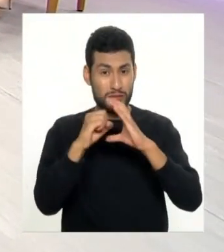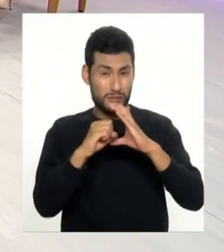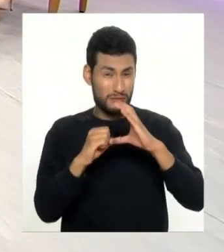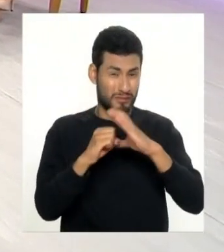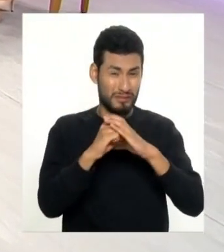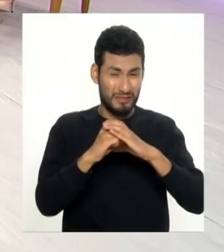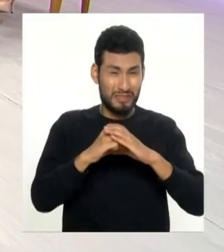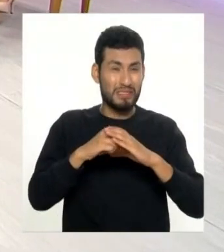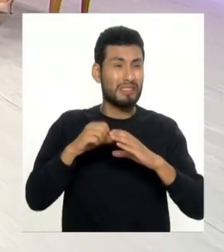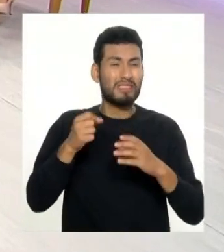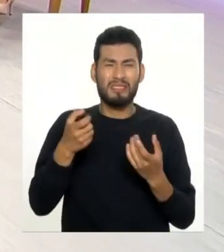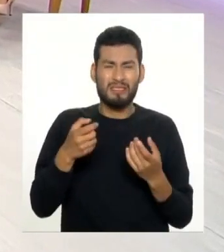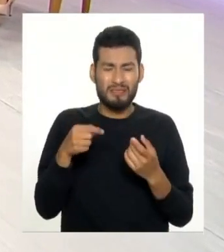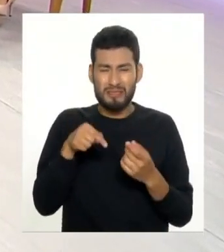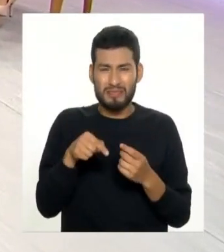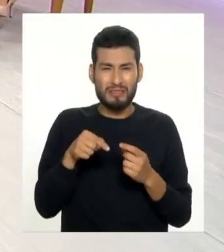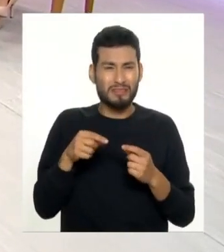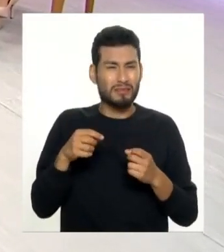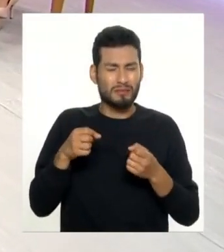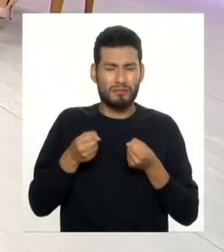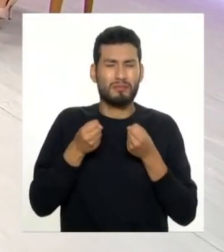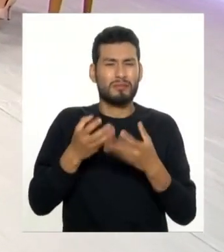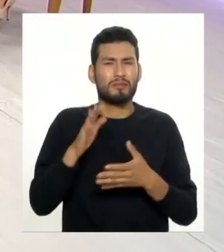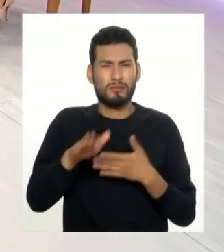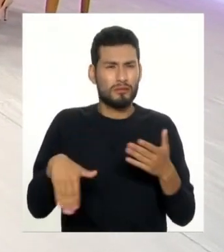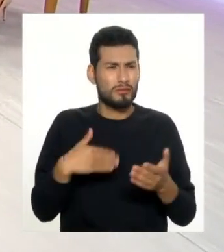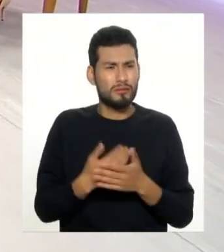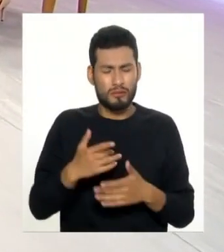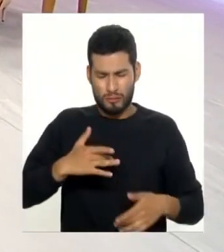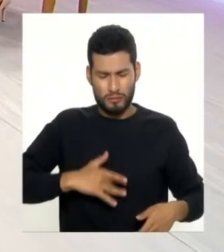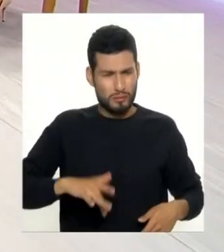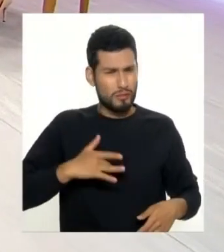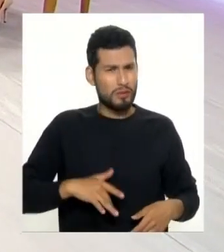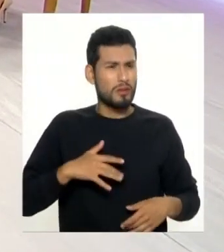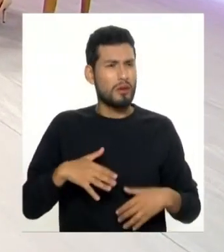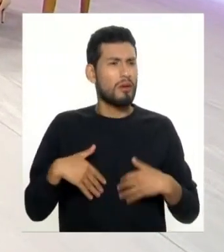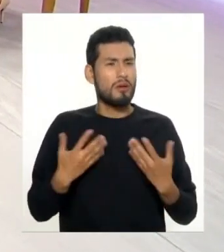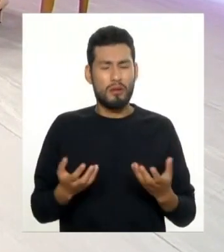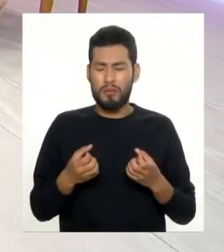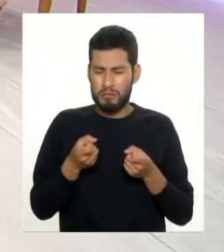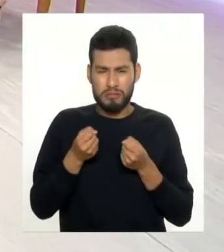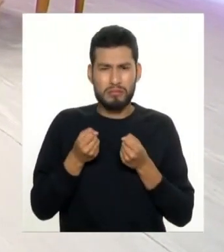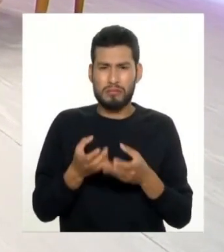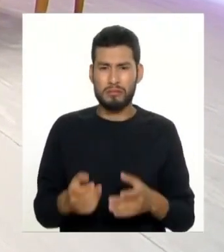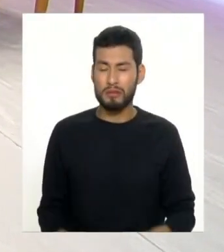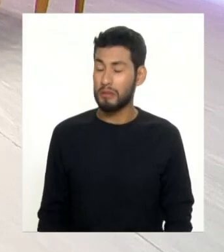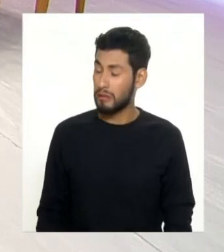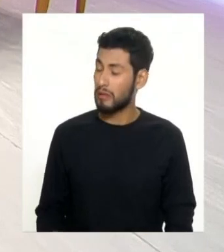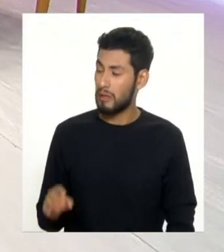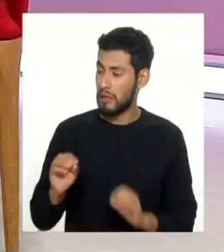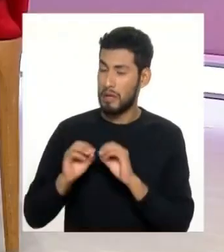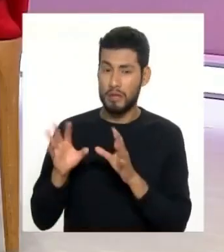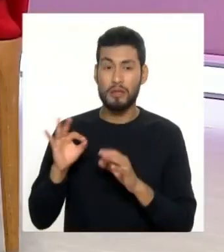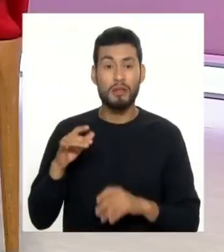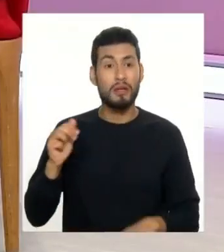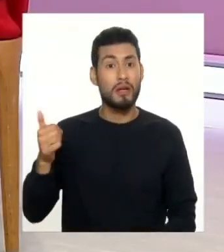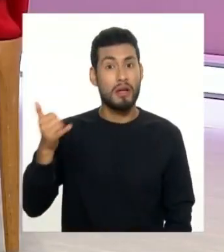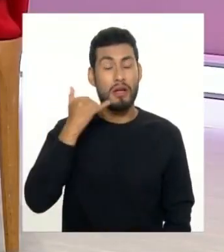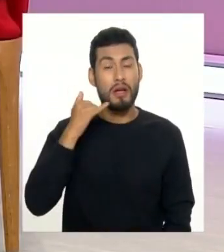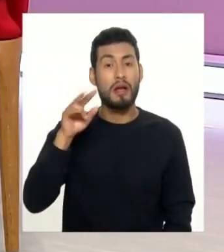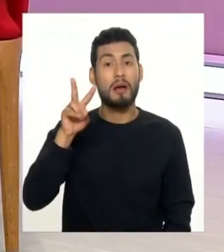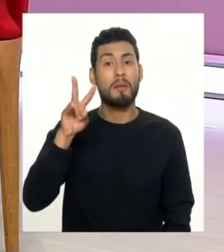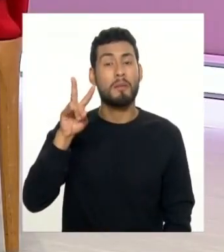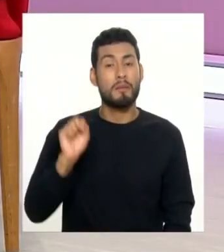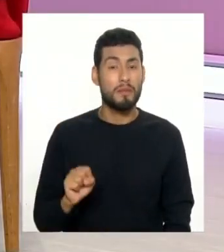nervios, compromete esfínteres, compromete todas las zonas de urinaria y los miembros inferiores. Muy claro. Muy bien. Ahora tenemos otra llamada de Villa